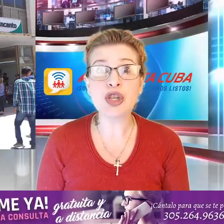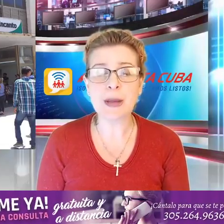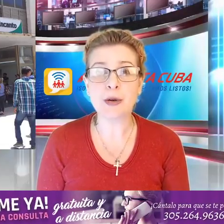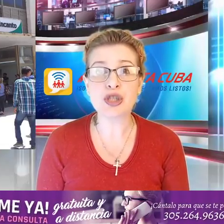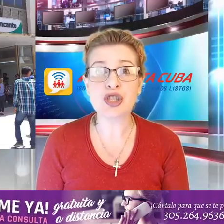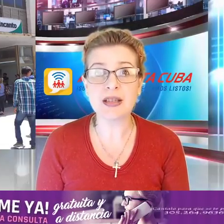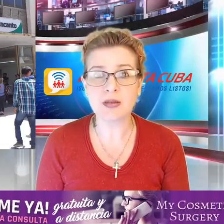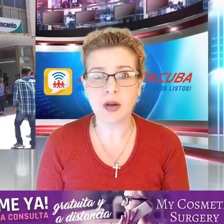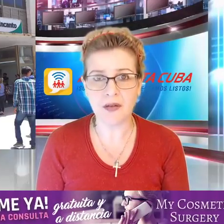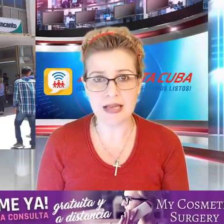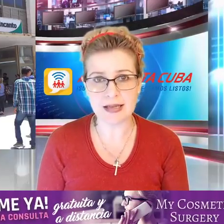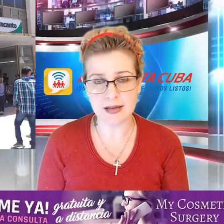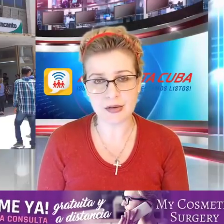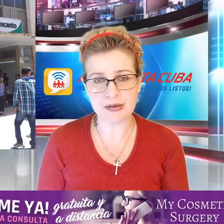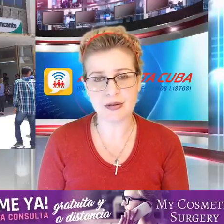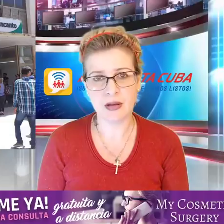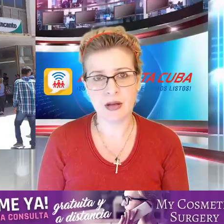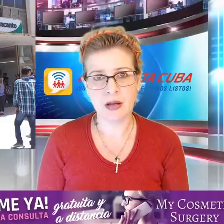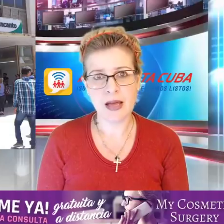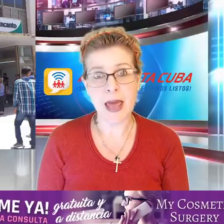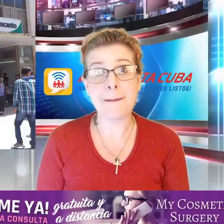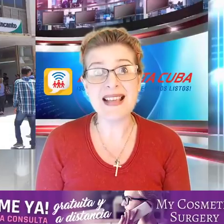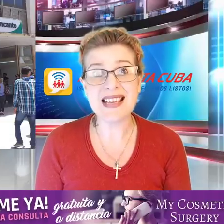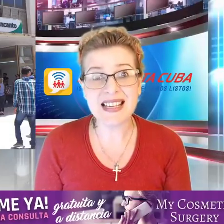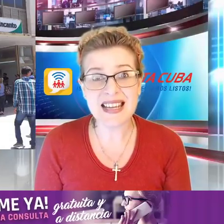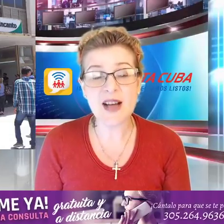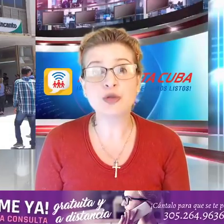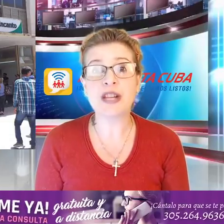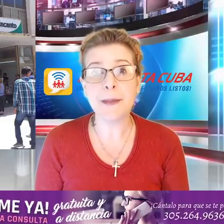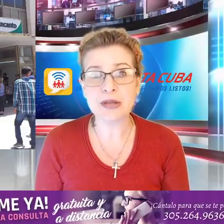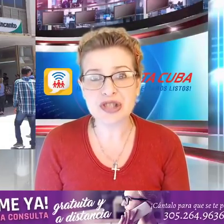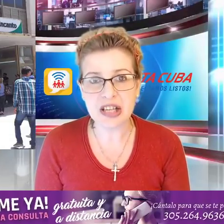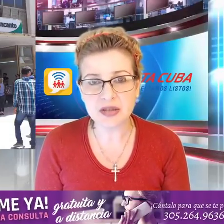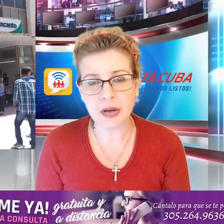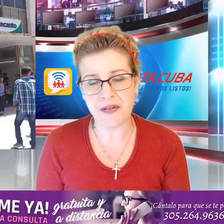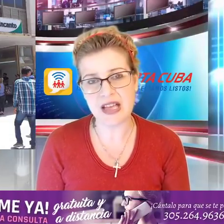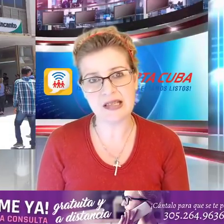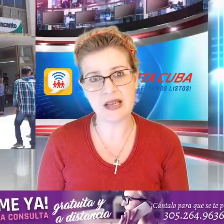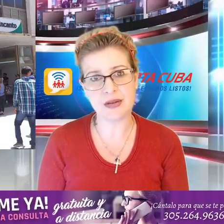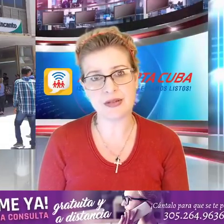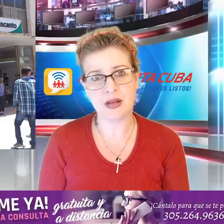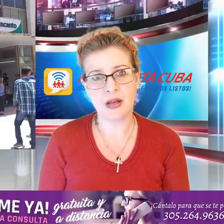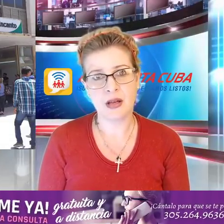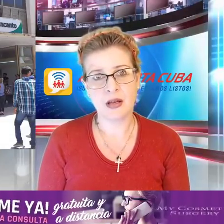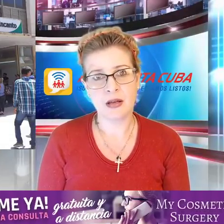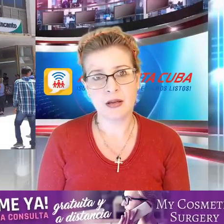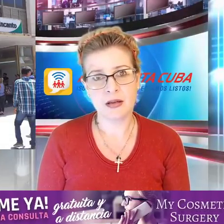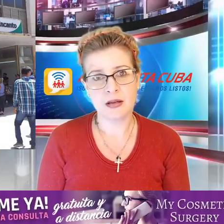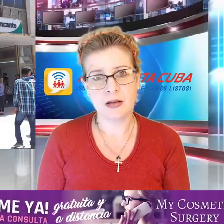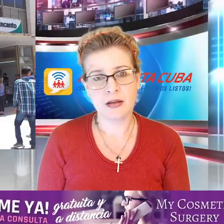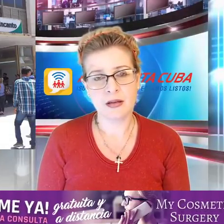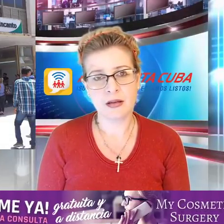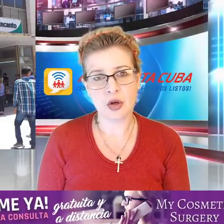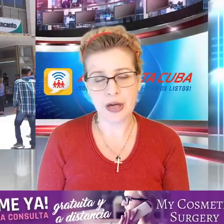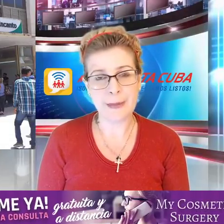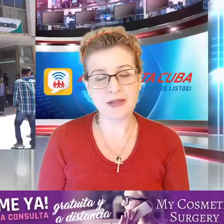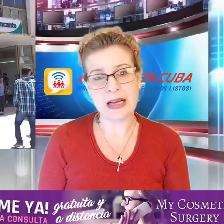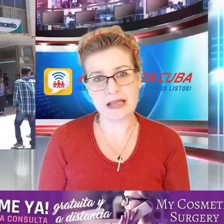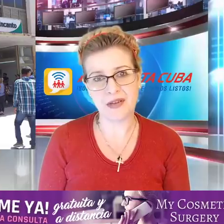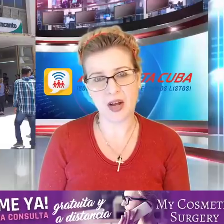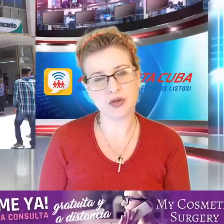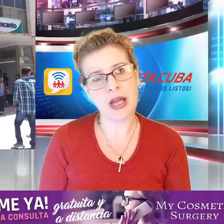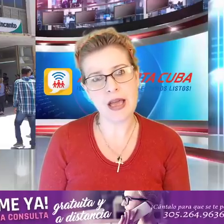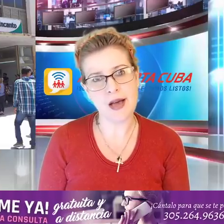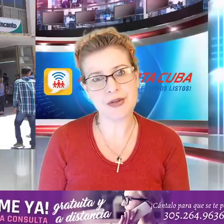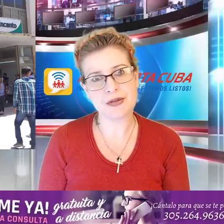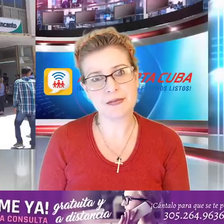un 12% de fallecidos. España tiene ya un 10% de fallecidos con respecto a la